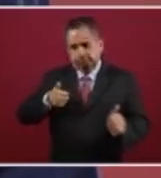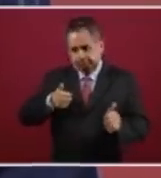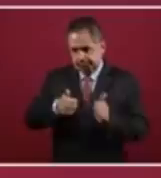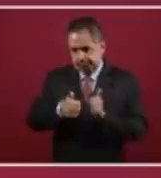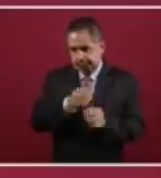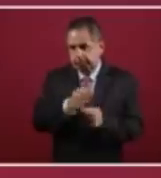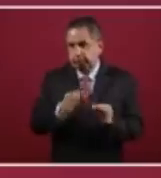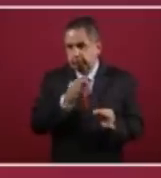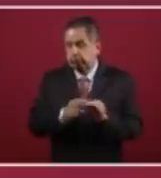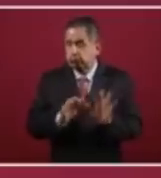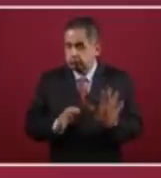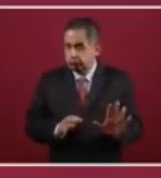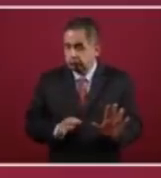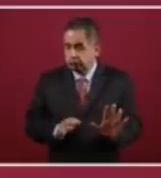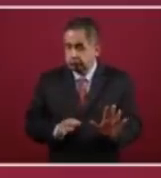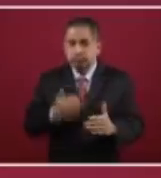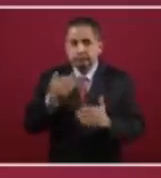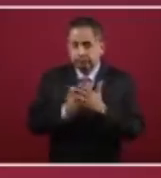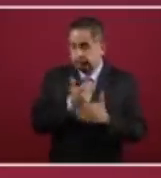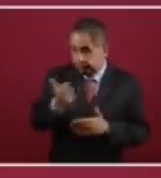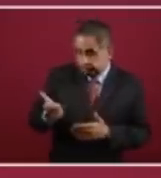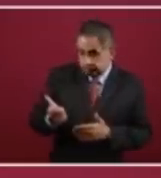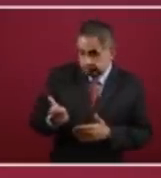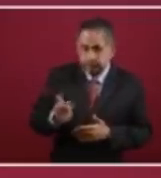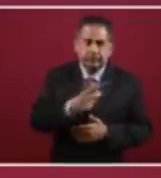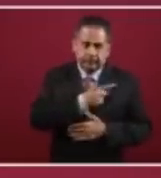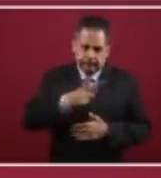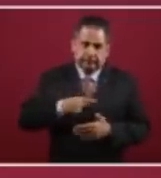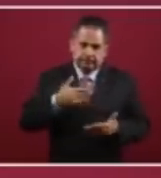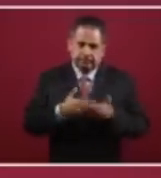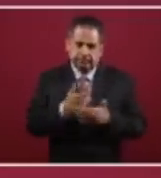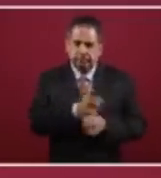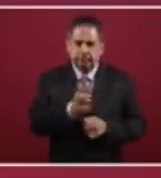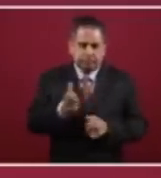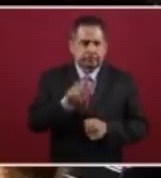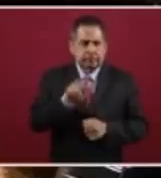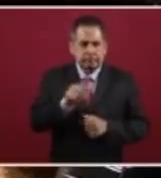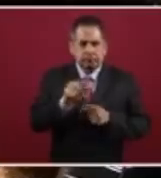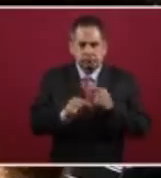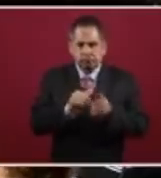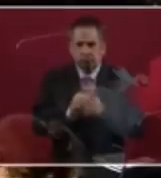que no se han puesto al corriente, pues lo están haciendo.